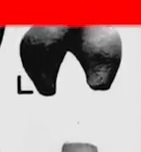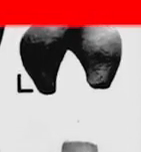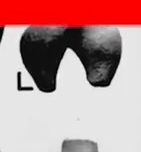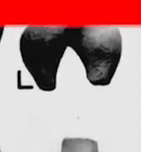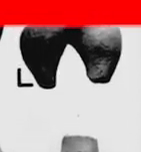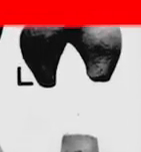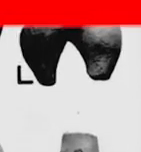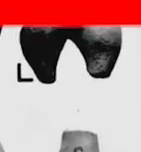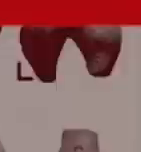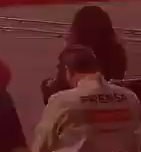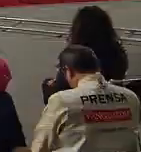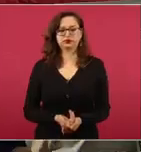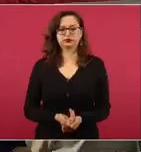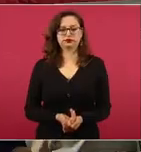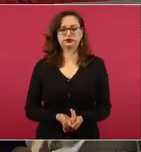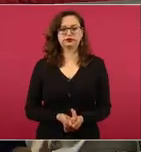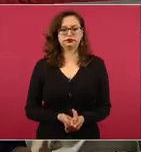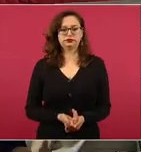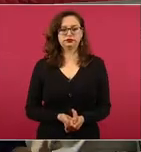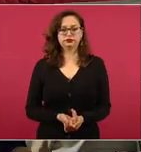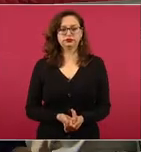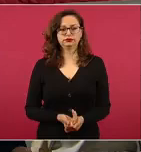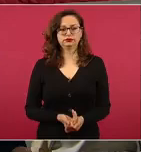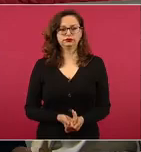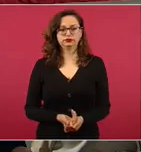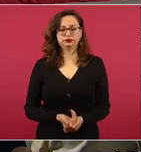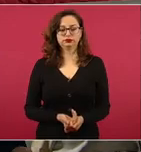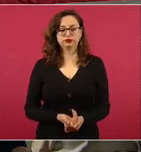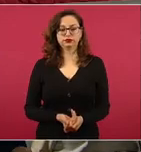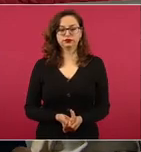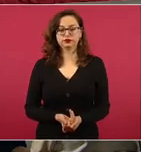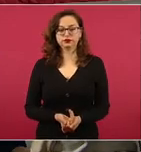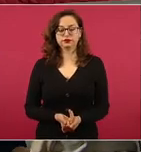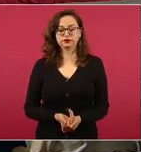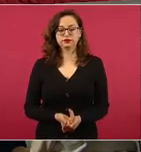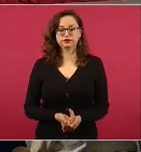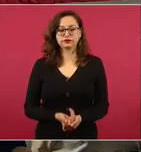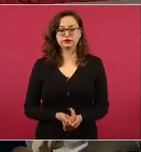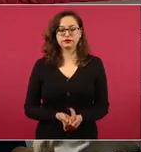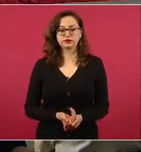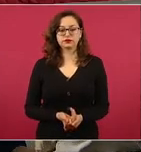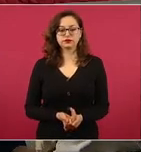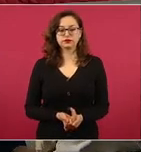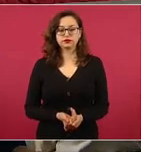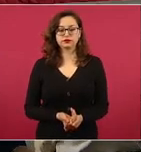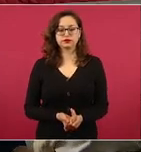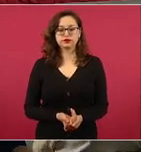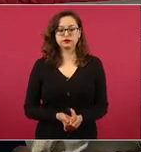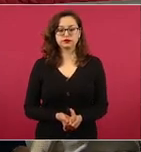ama y se defiende.